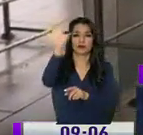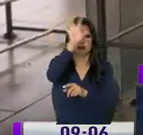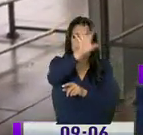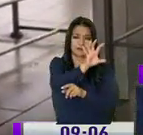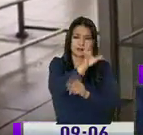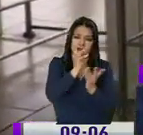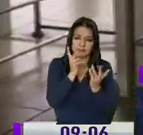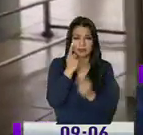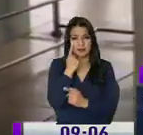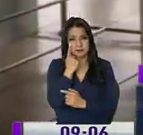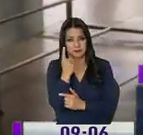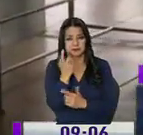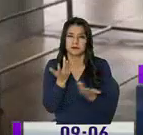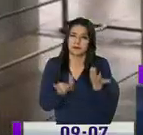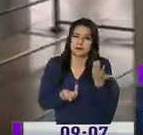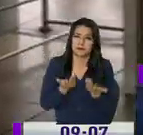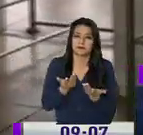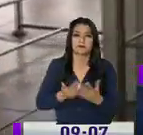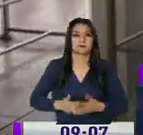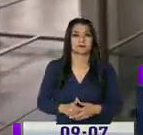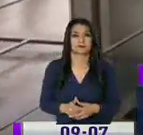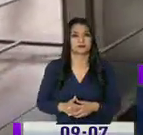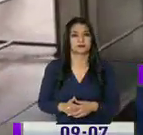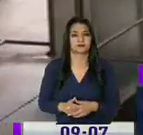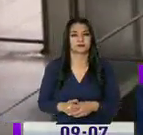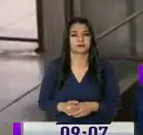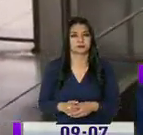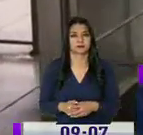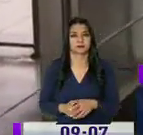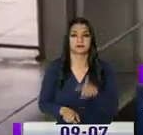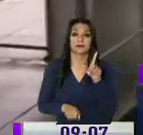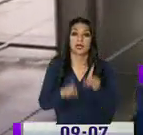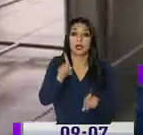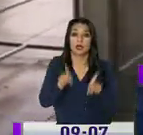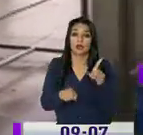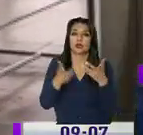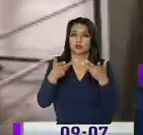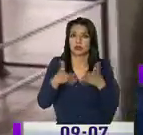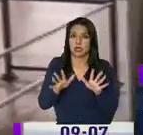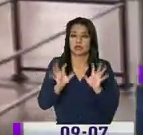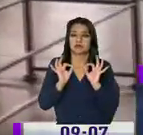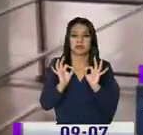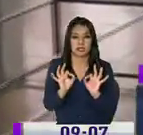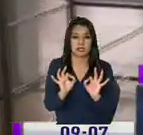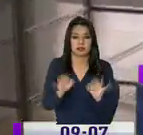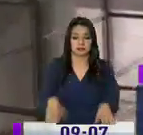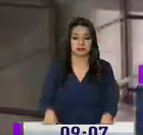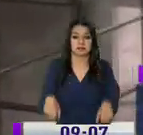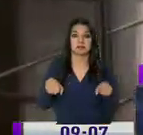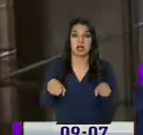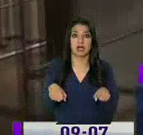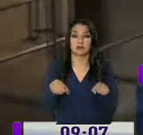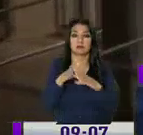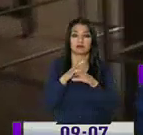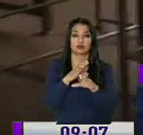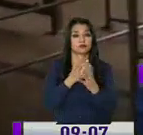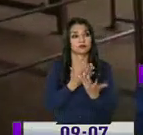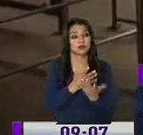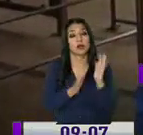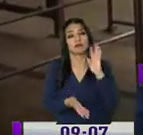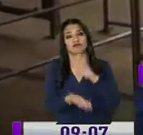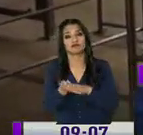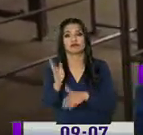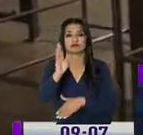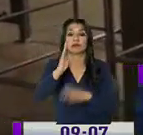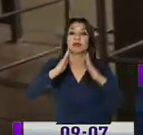diferentes destinos del país. Hay pues ciudadanos que ya están listos con sus maletas, muchos tal vez retornarán a sus hogares luego